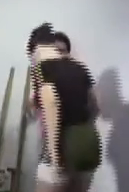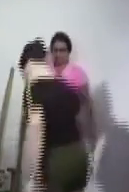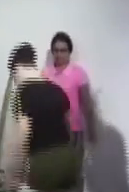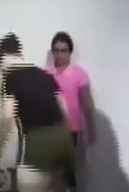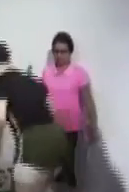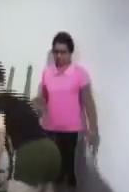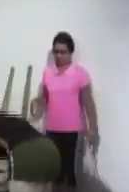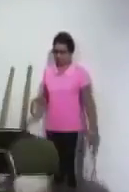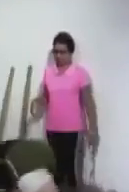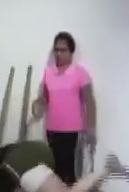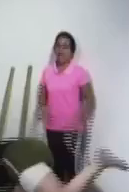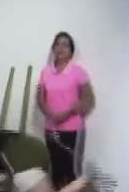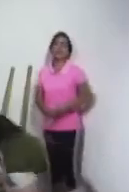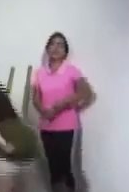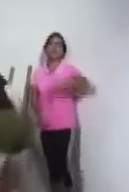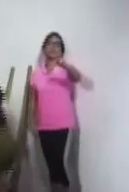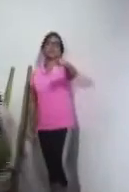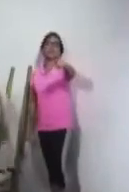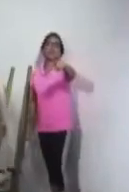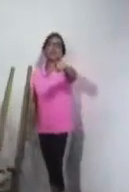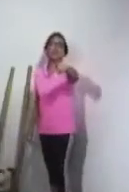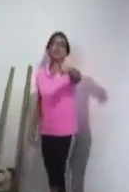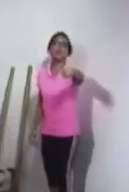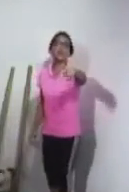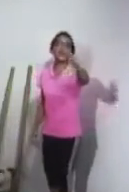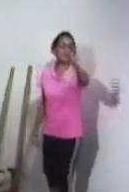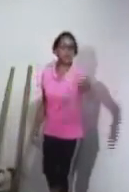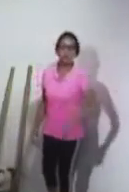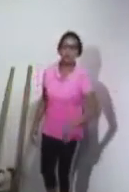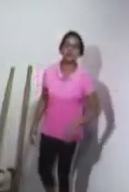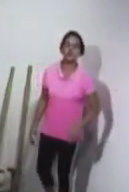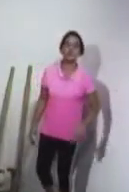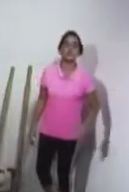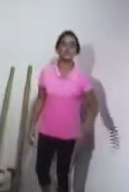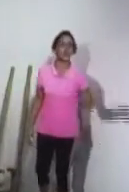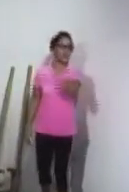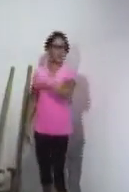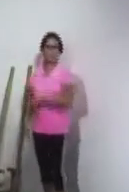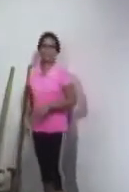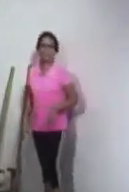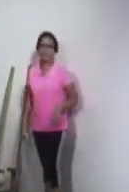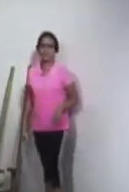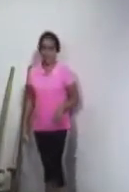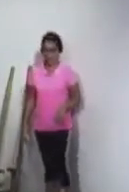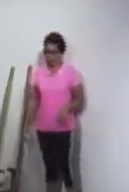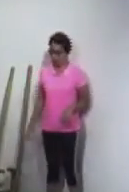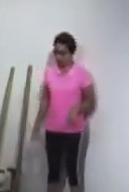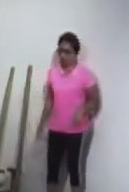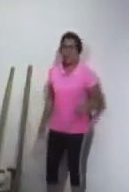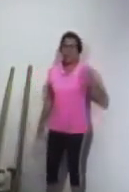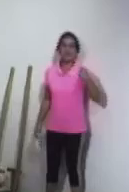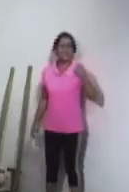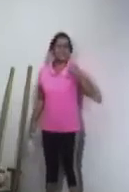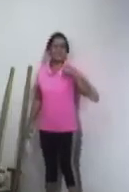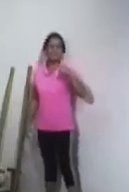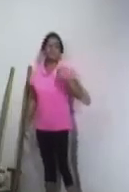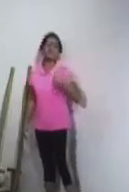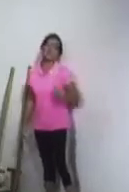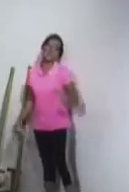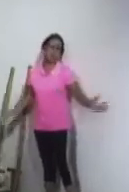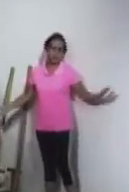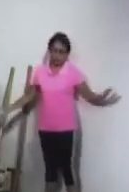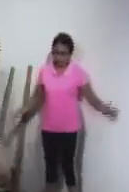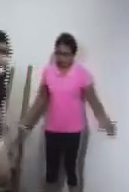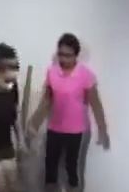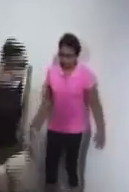Eso. Y voy a esta. Allí en casita también, compañeros, que nos manden los videos de lo que están realizando en la casa. Exactamente. Aquí